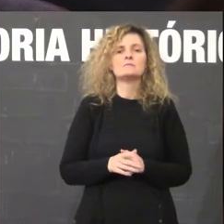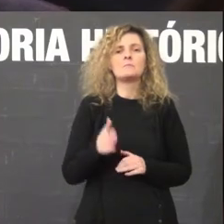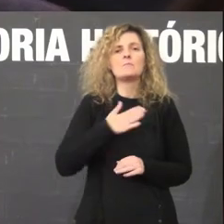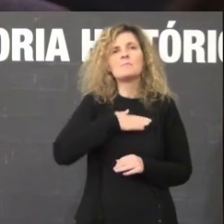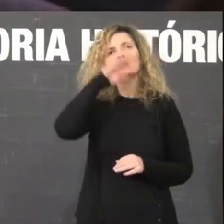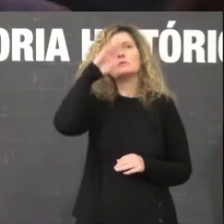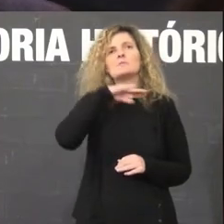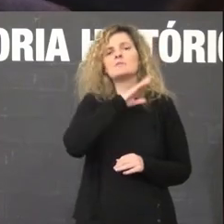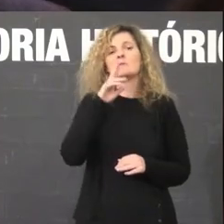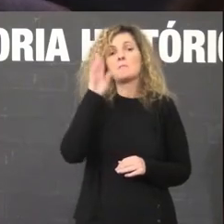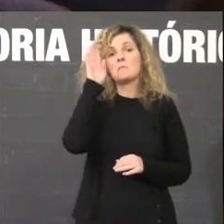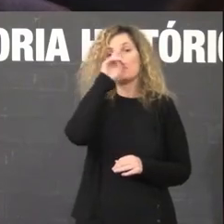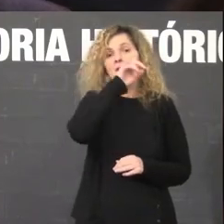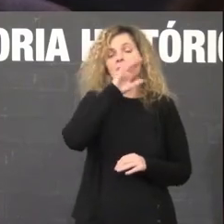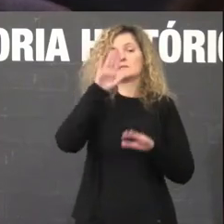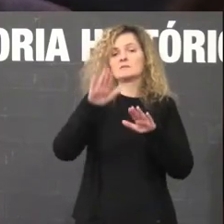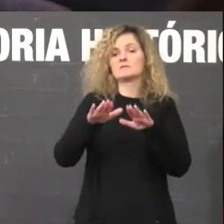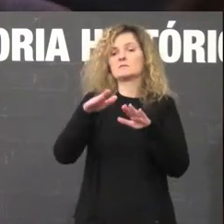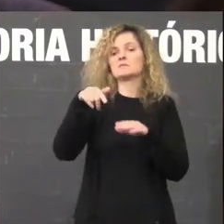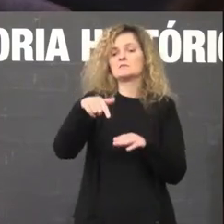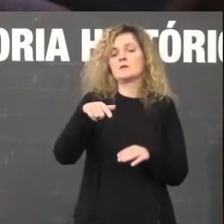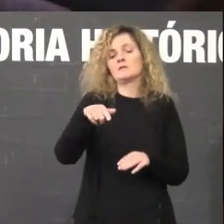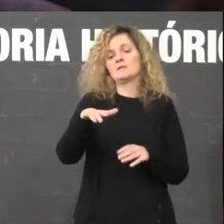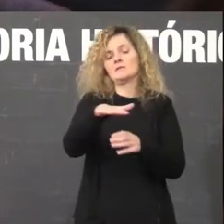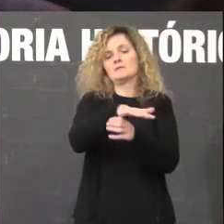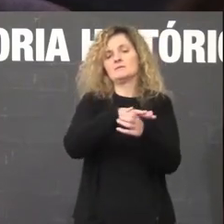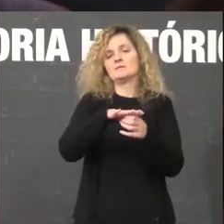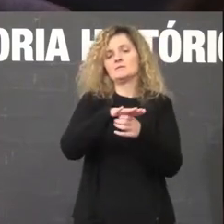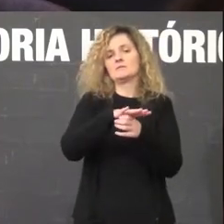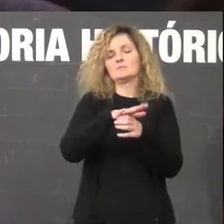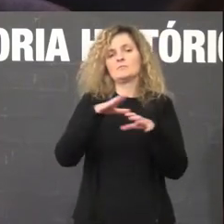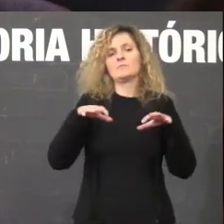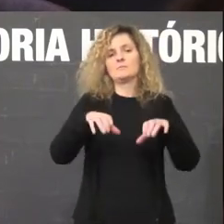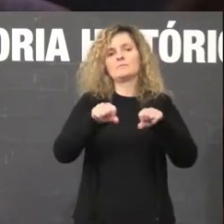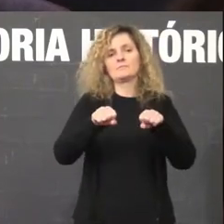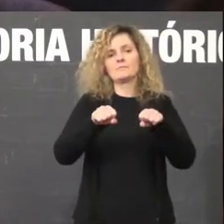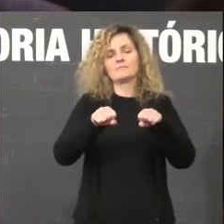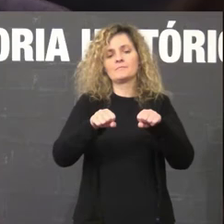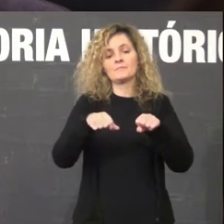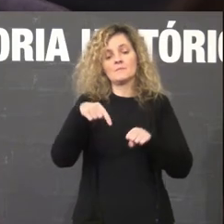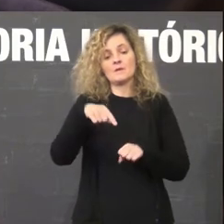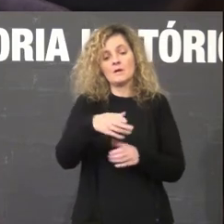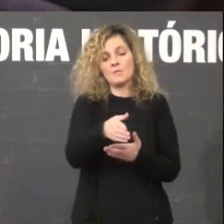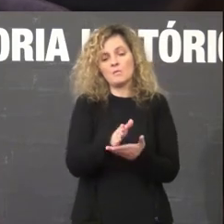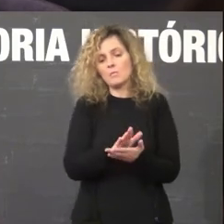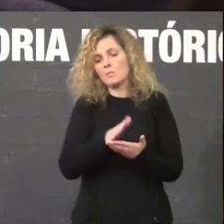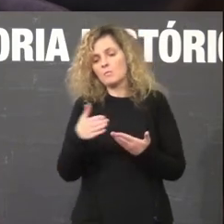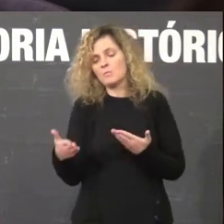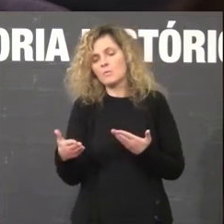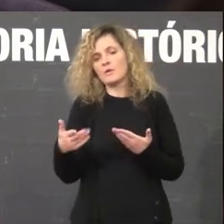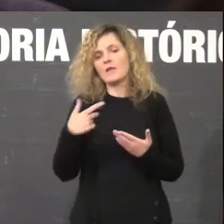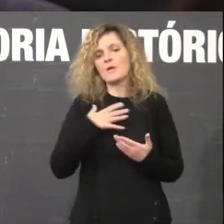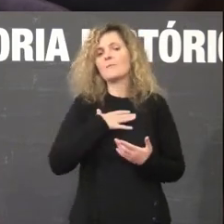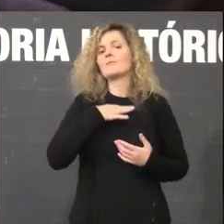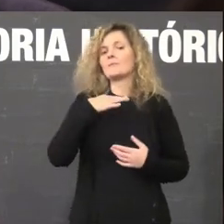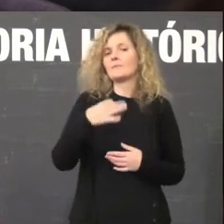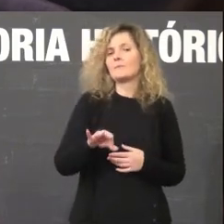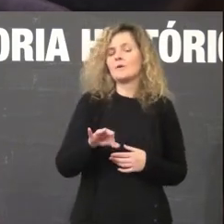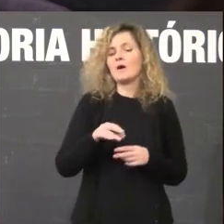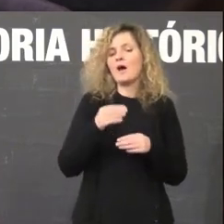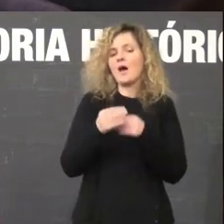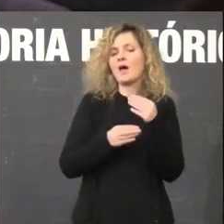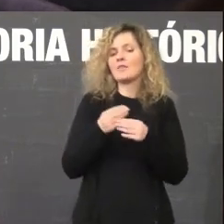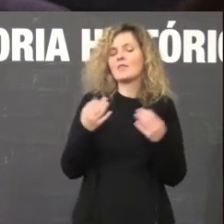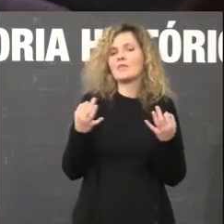meus pais están en Madrid, claro, ese Madrid sitiado, e que, por outro lado, ten a posibilidade de